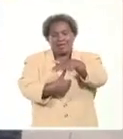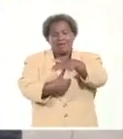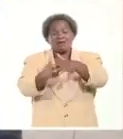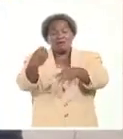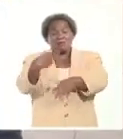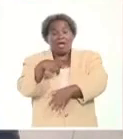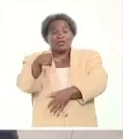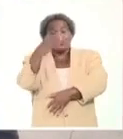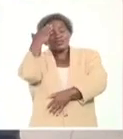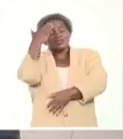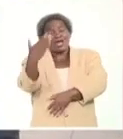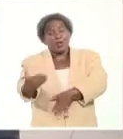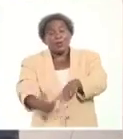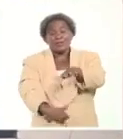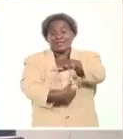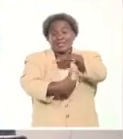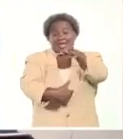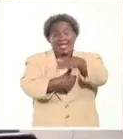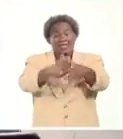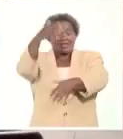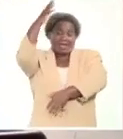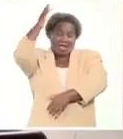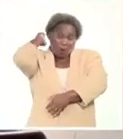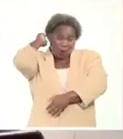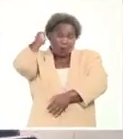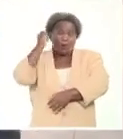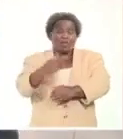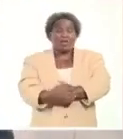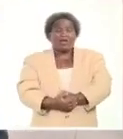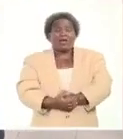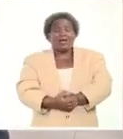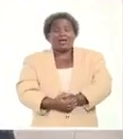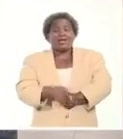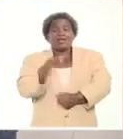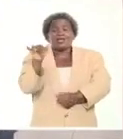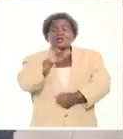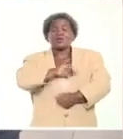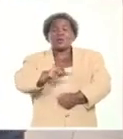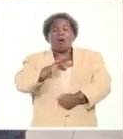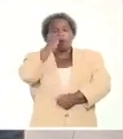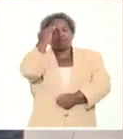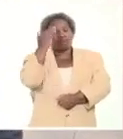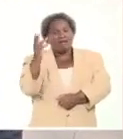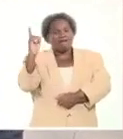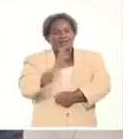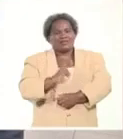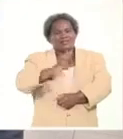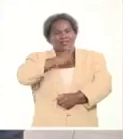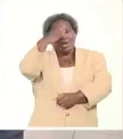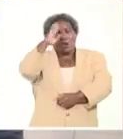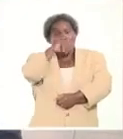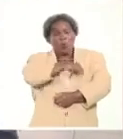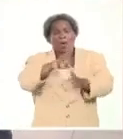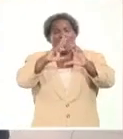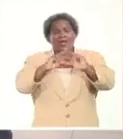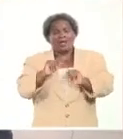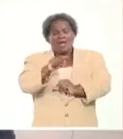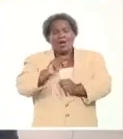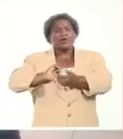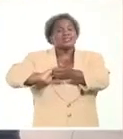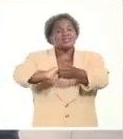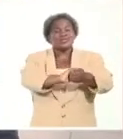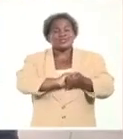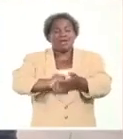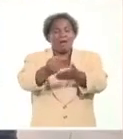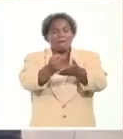general de ejército, al presidente, y también agradeció la visita nuestra, la solidaridad y el